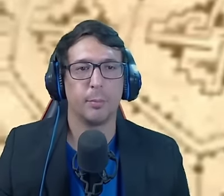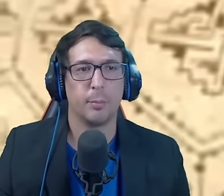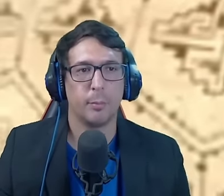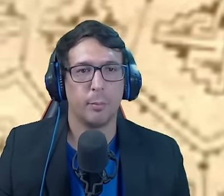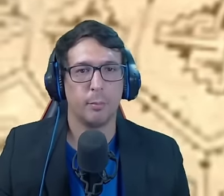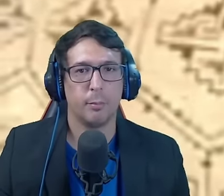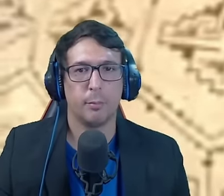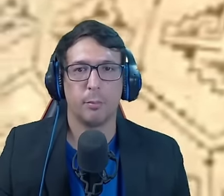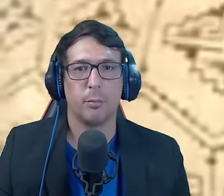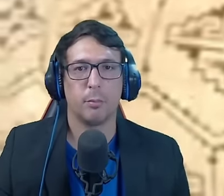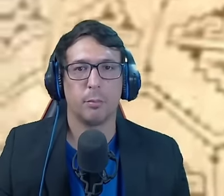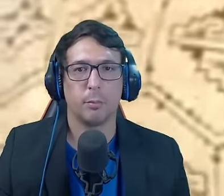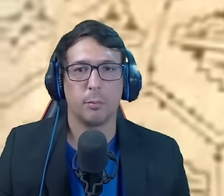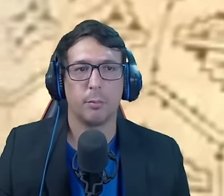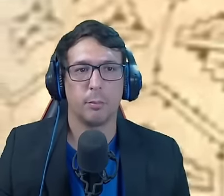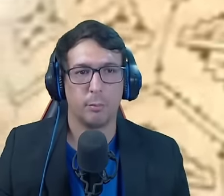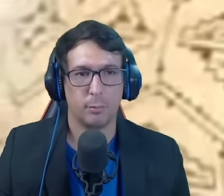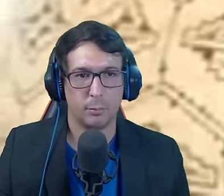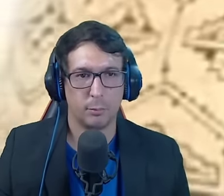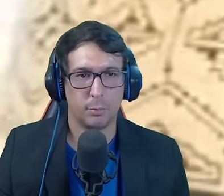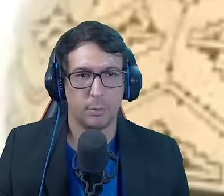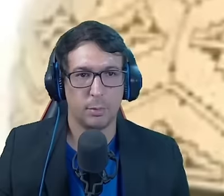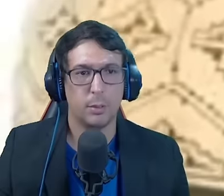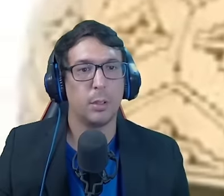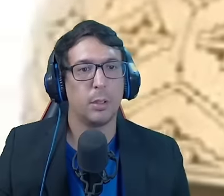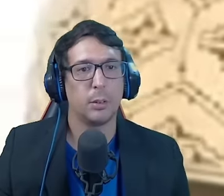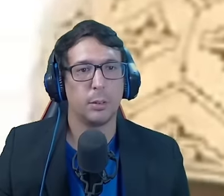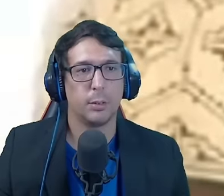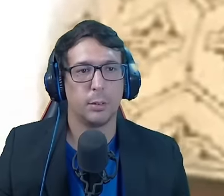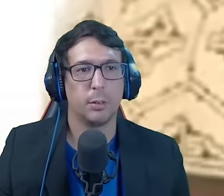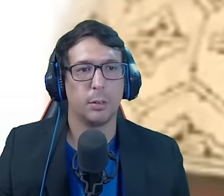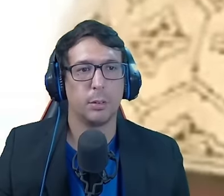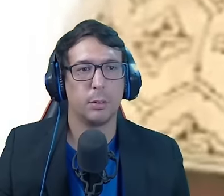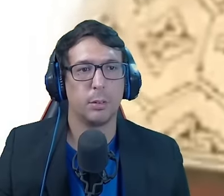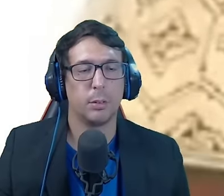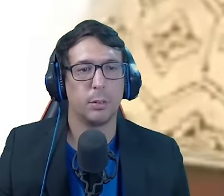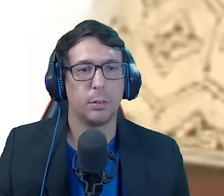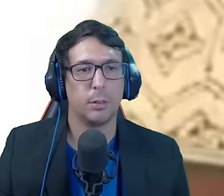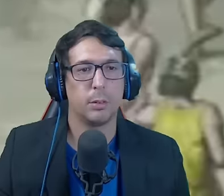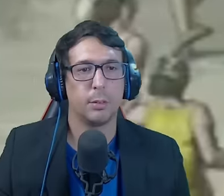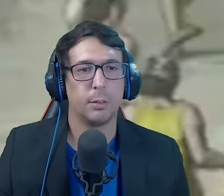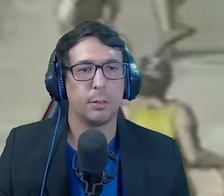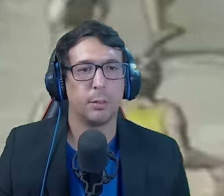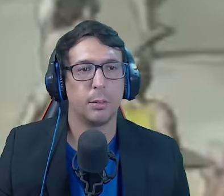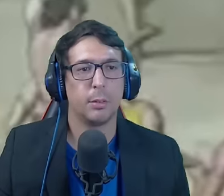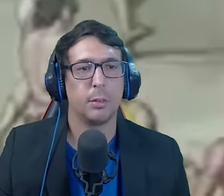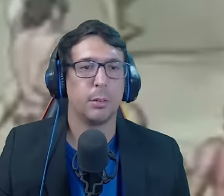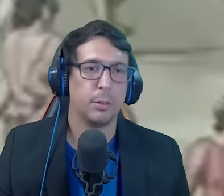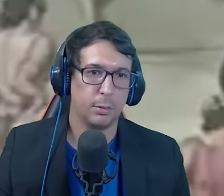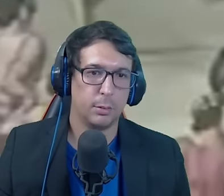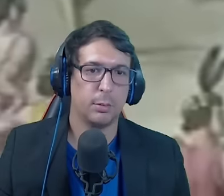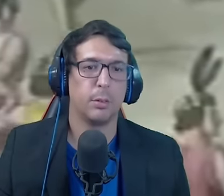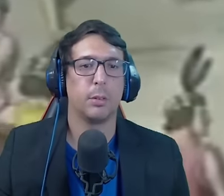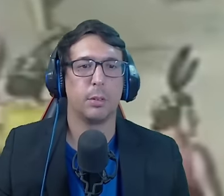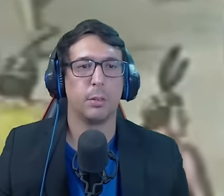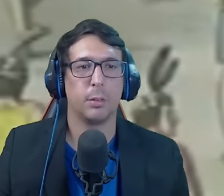que actualmente denominamos Chile, ya existían culturas asentadas en este espacio. Se encontraban en el norte a los atacameños y